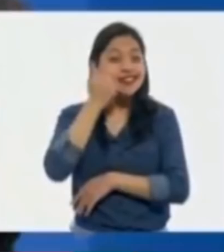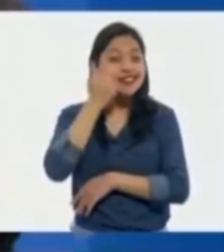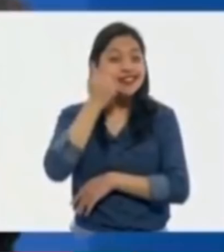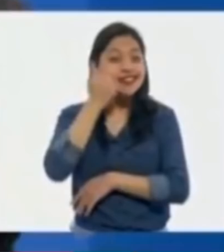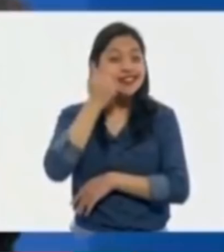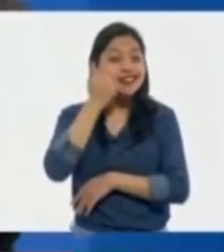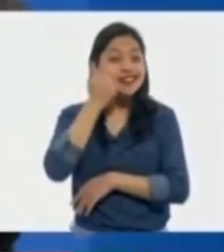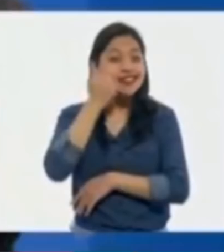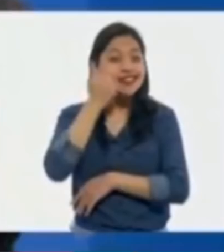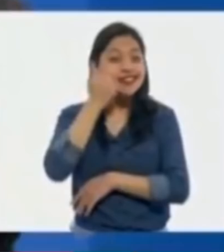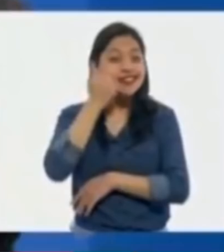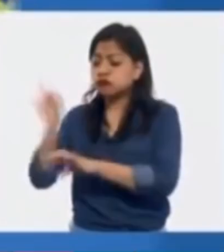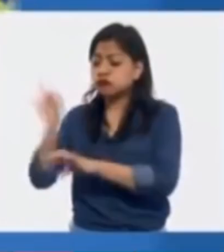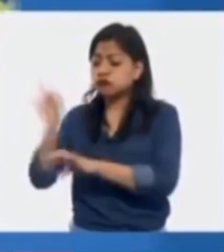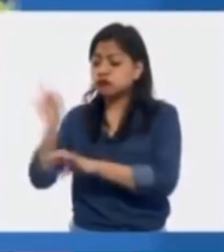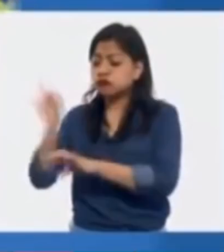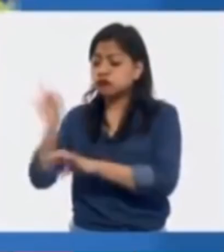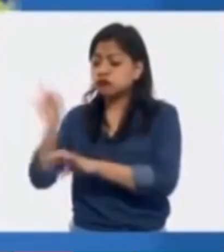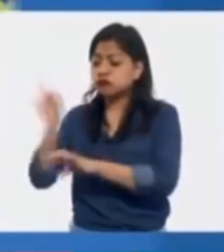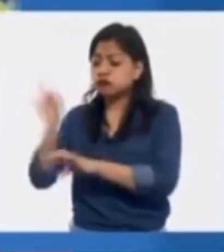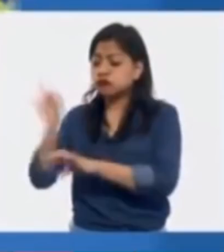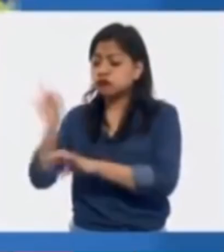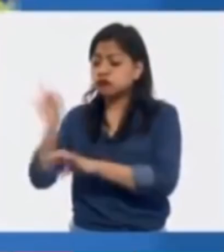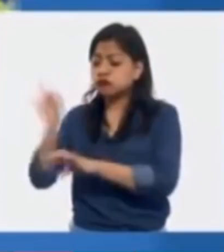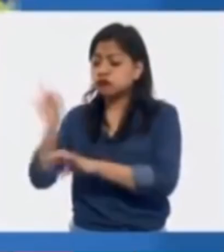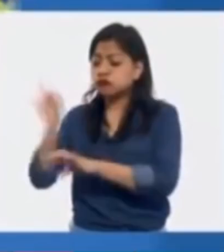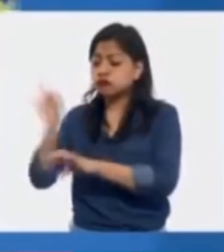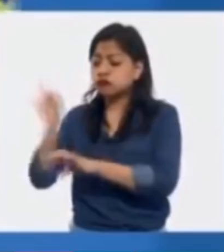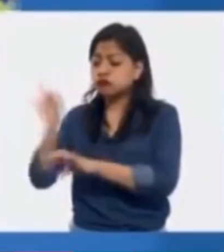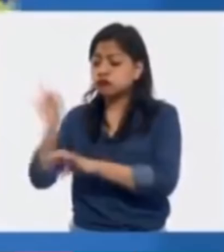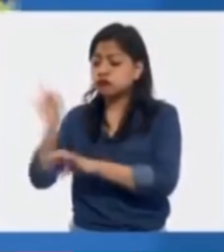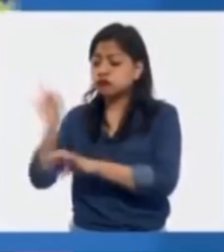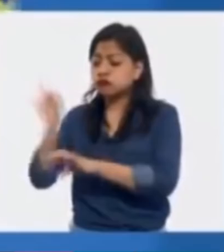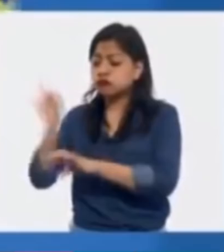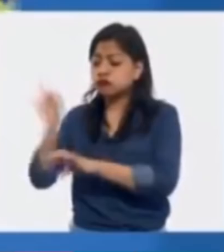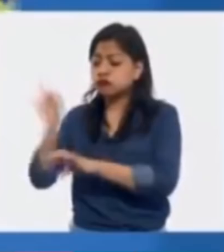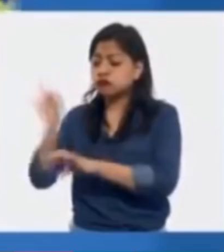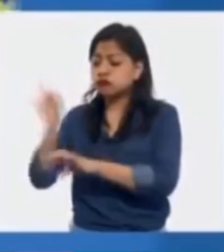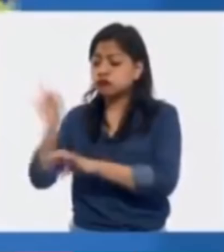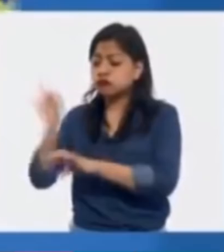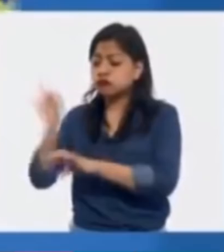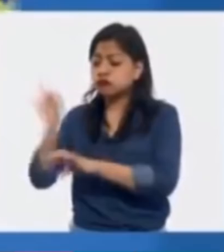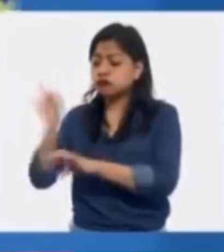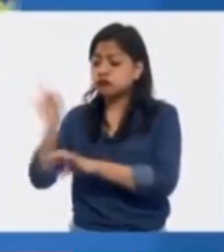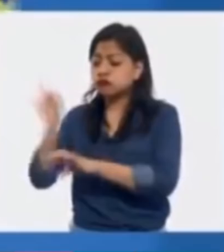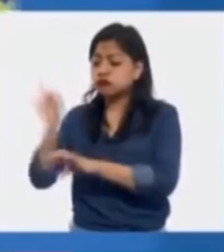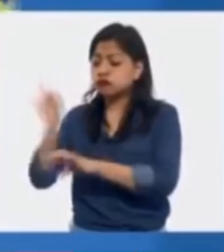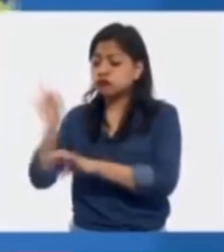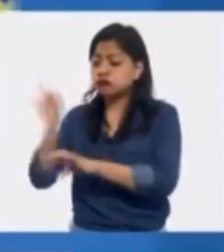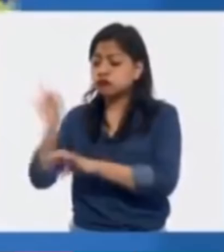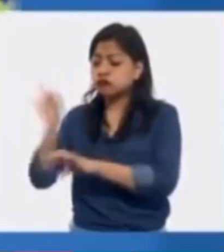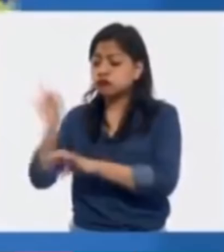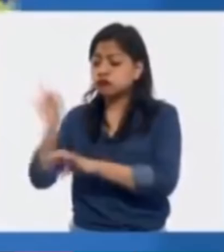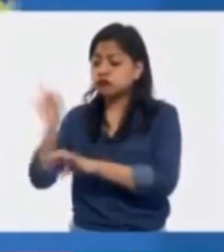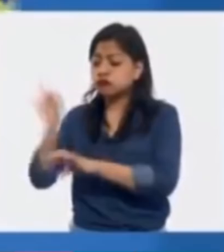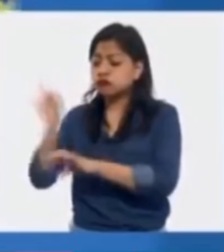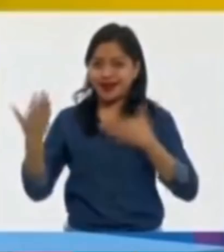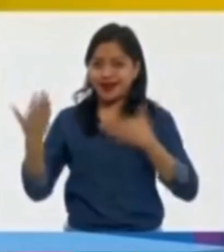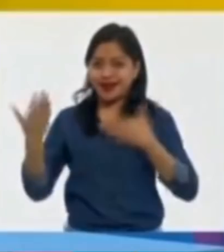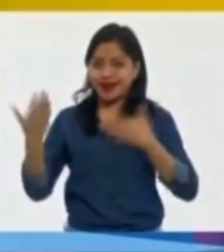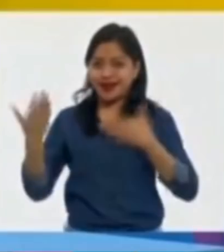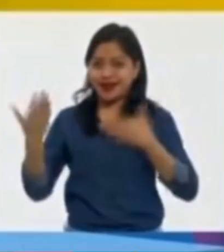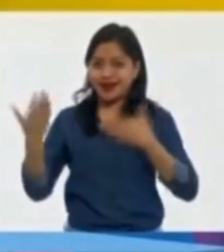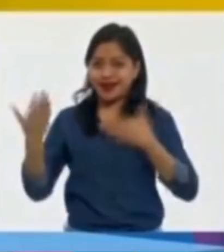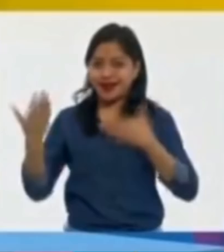identificar cómo se organizan. Ayer me avisaron que tenía que exponer sobre los climas. Vamos a recordar las características de los textos expositivos.